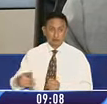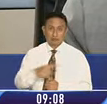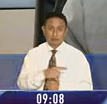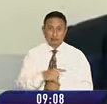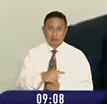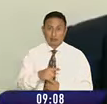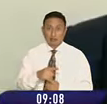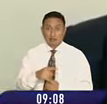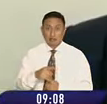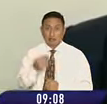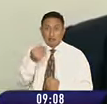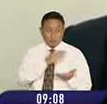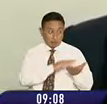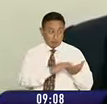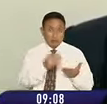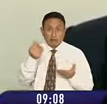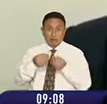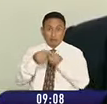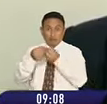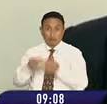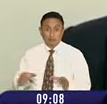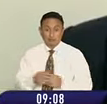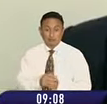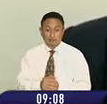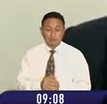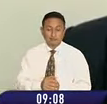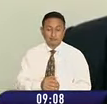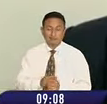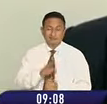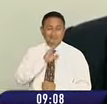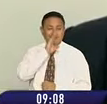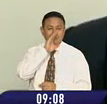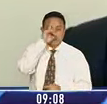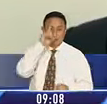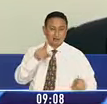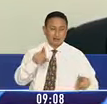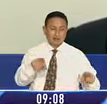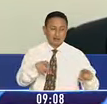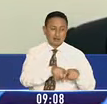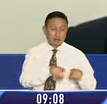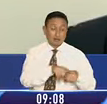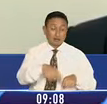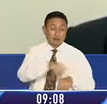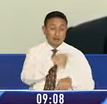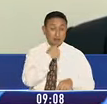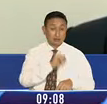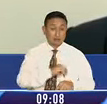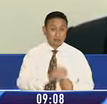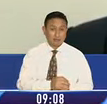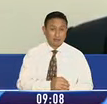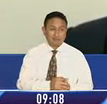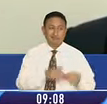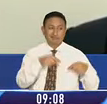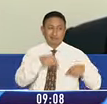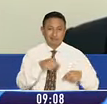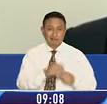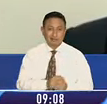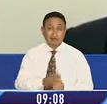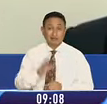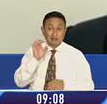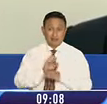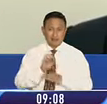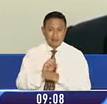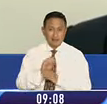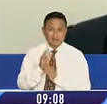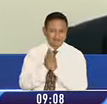desaparecer siempre dijimos que un acuerdo planteado de la manera que ha sido planteado era una especie de chantaje al Ecuador